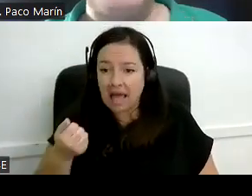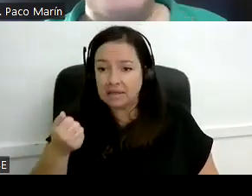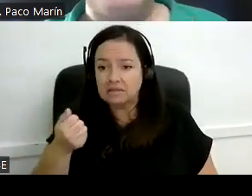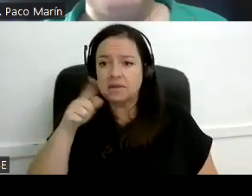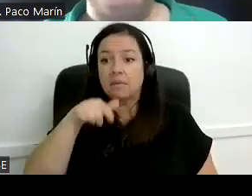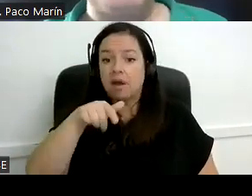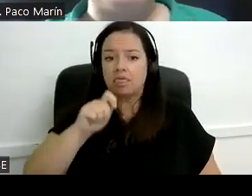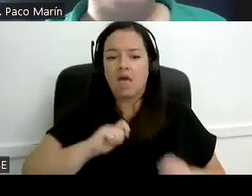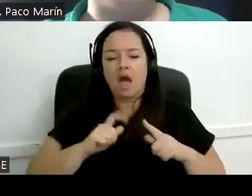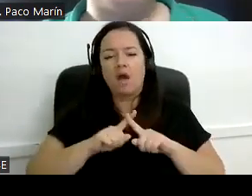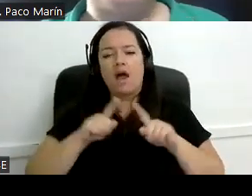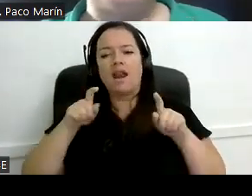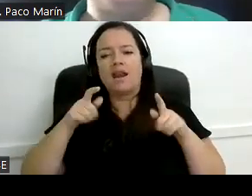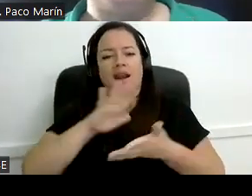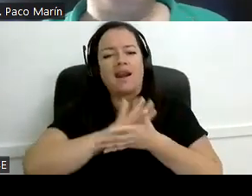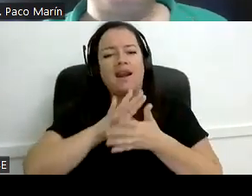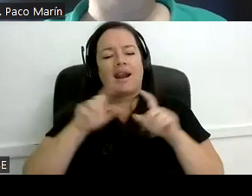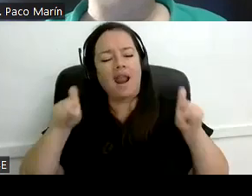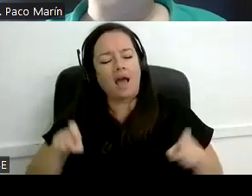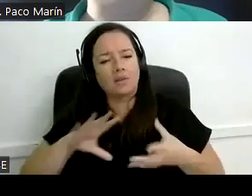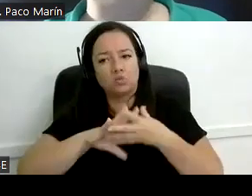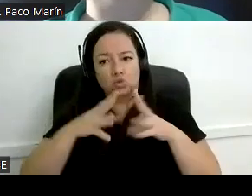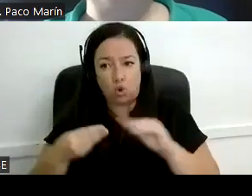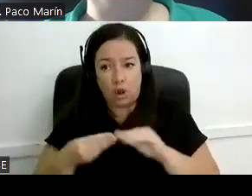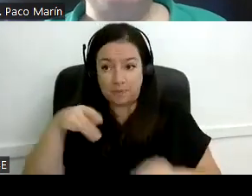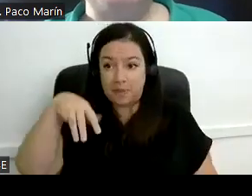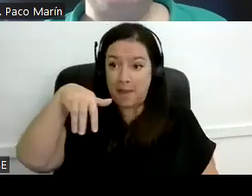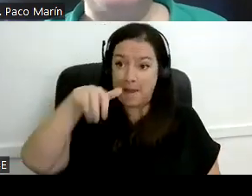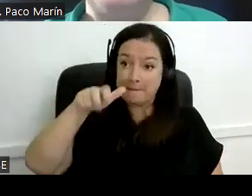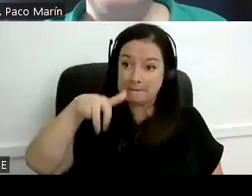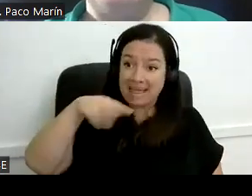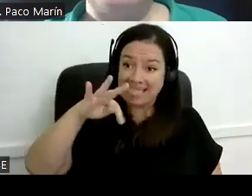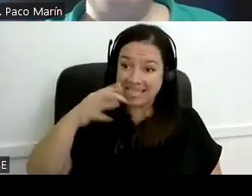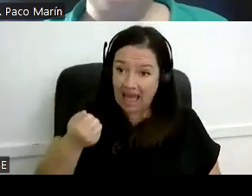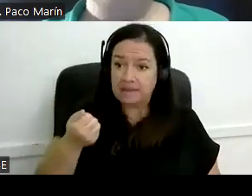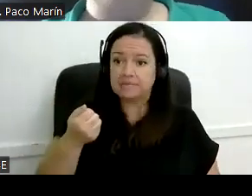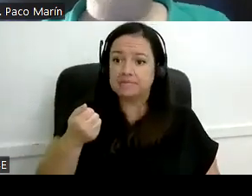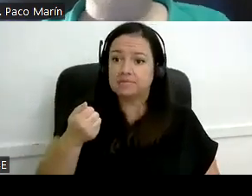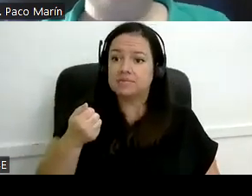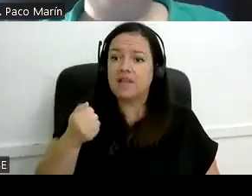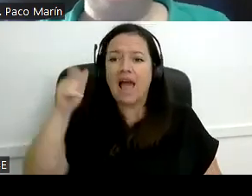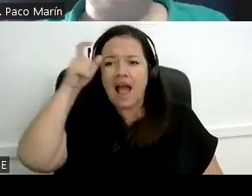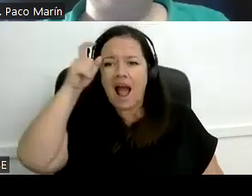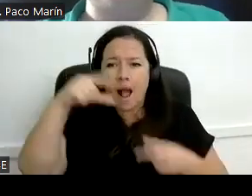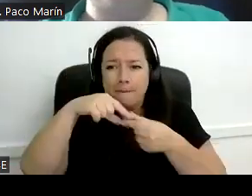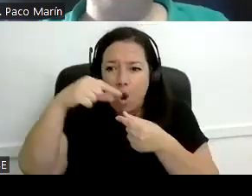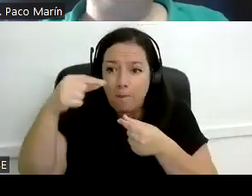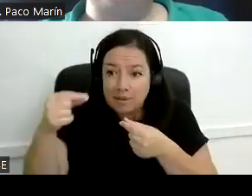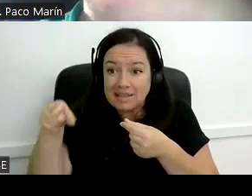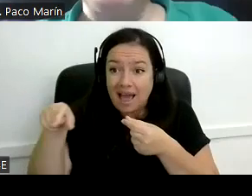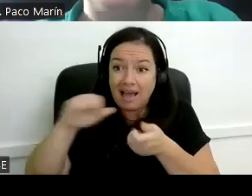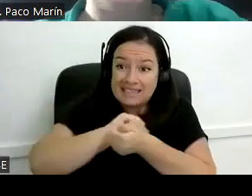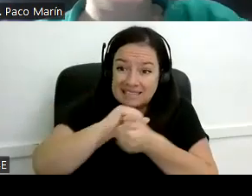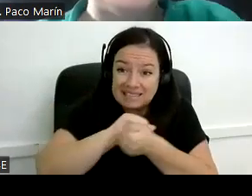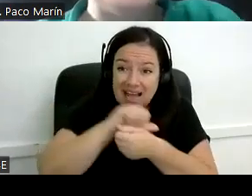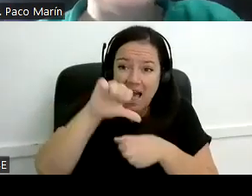es un relajante muscular. Pensar que la menta, por ejemplo, la menta de campo, la solemos utilizar, el aceite esencial lo solemos utilizar,